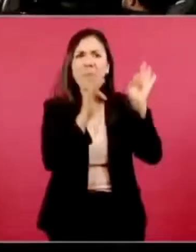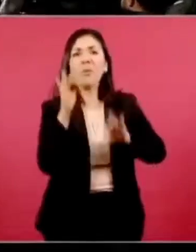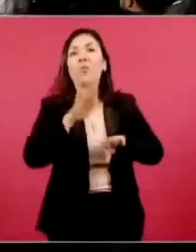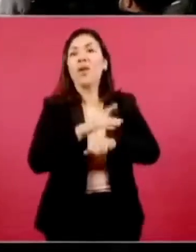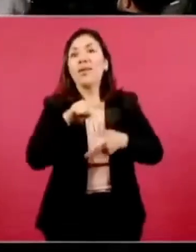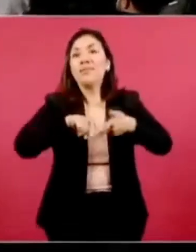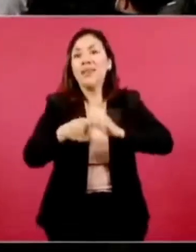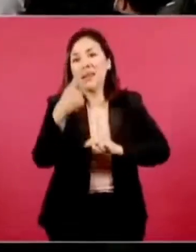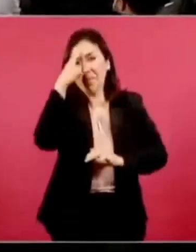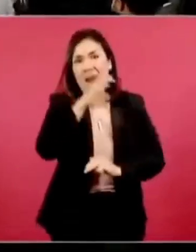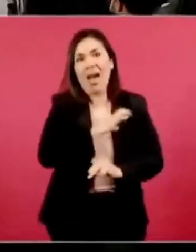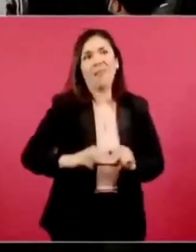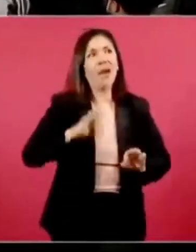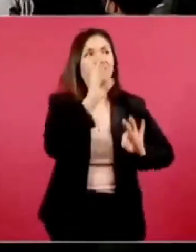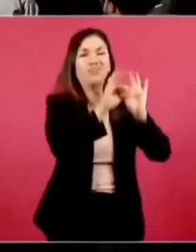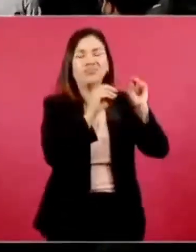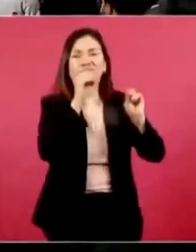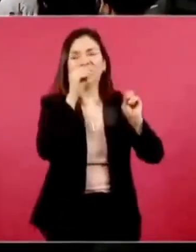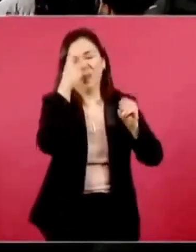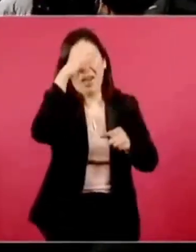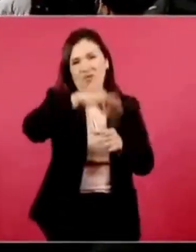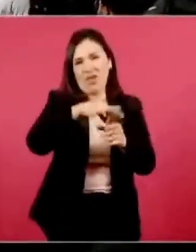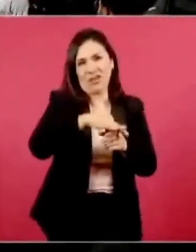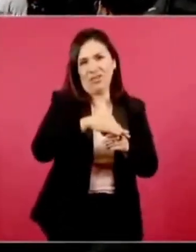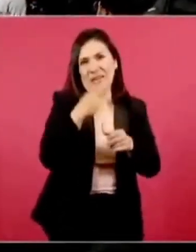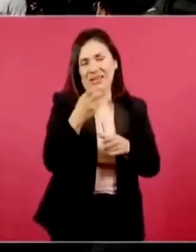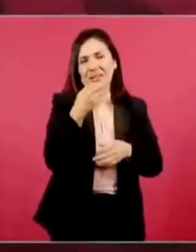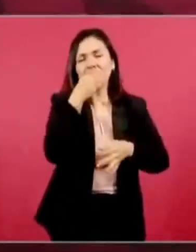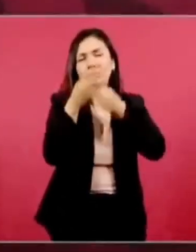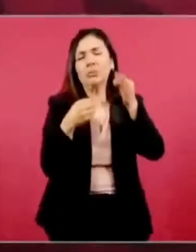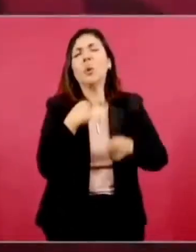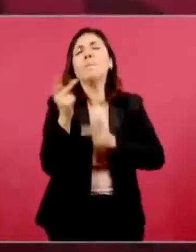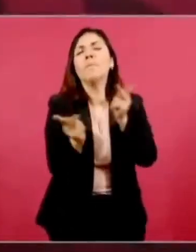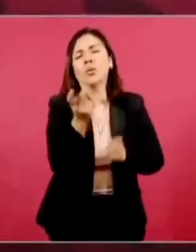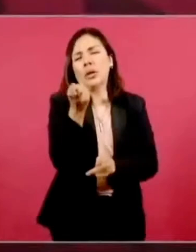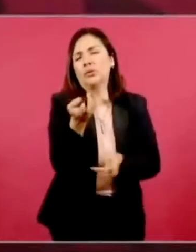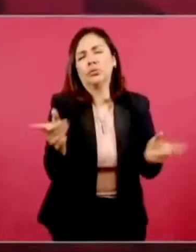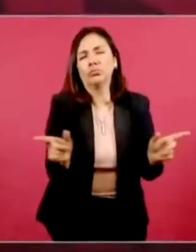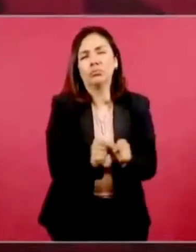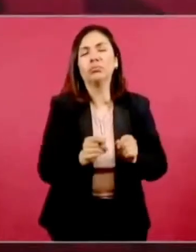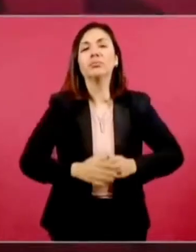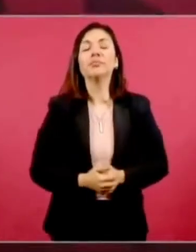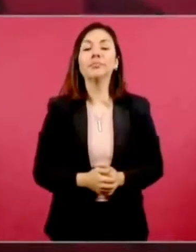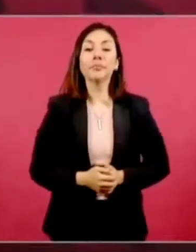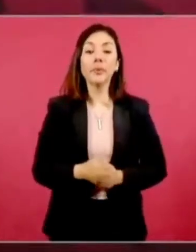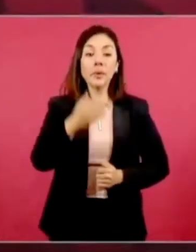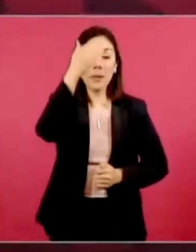está abarcando todos los puntos? Esa sería mi primera pregunta. Mira,